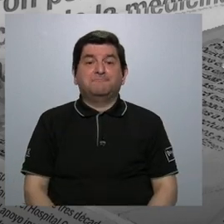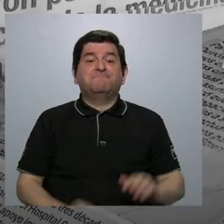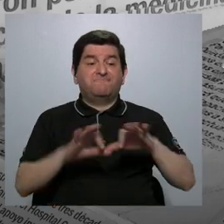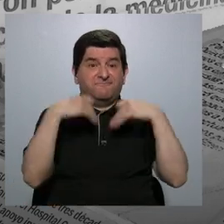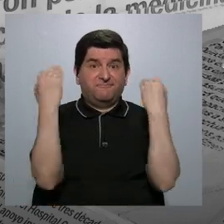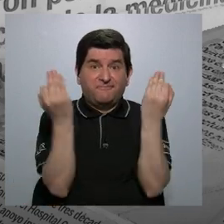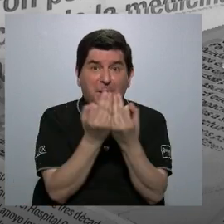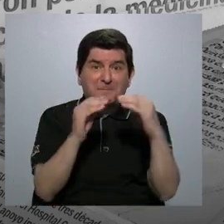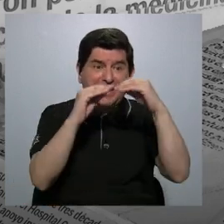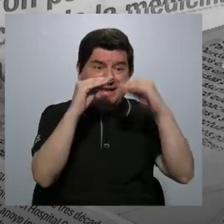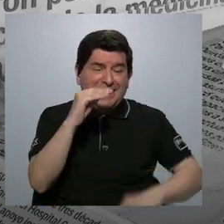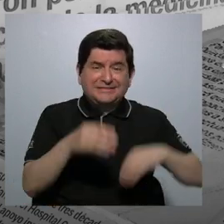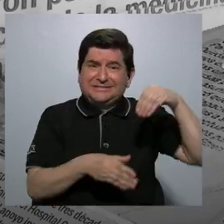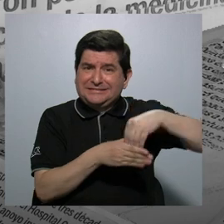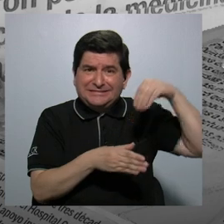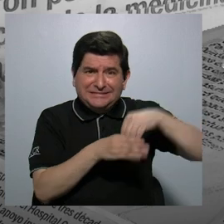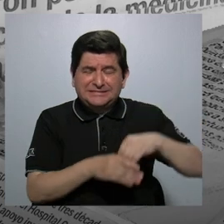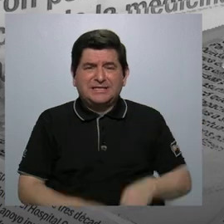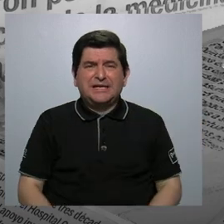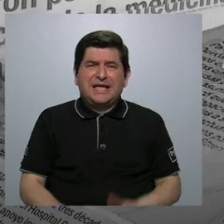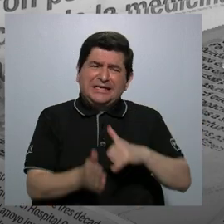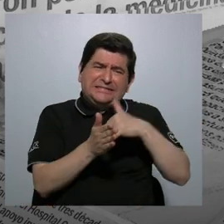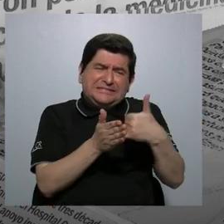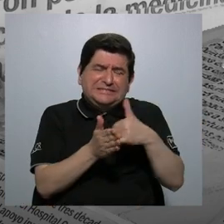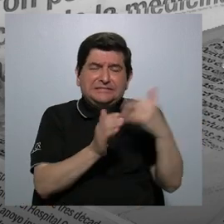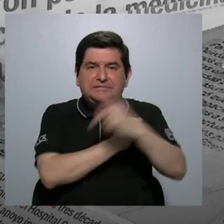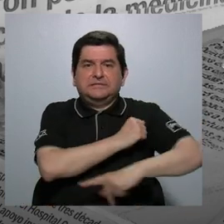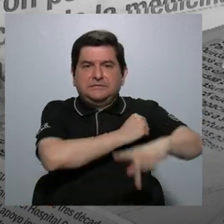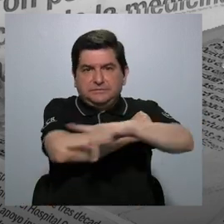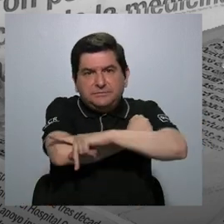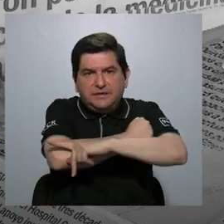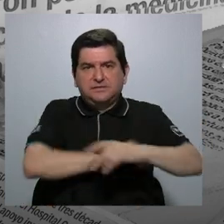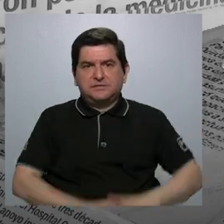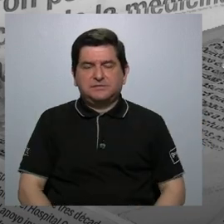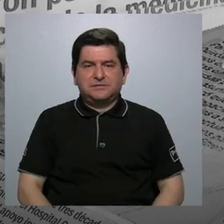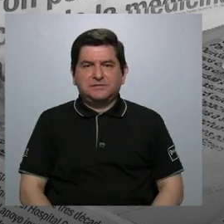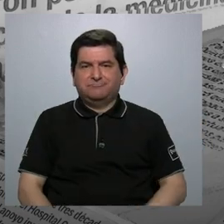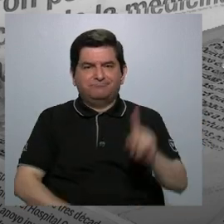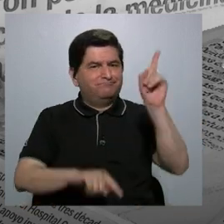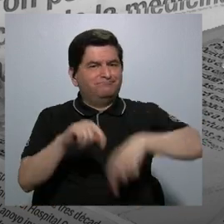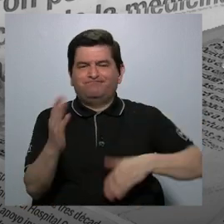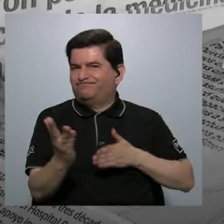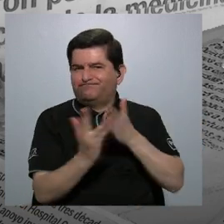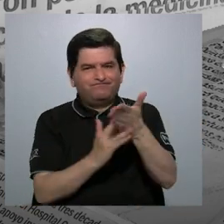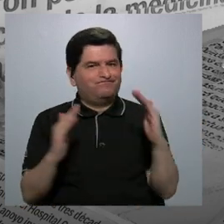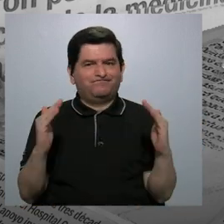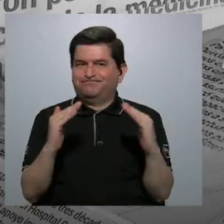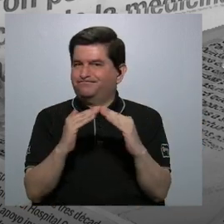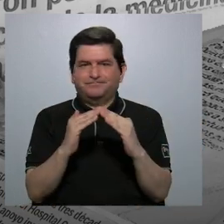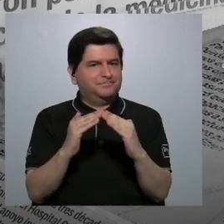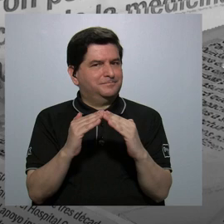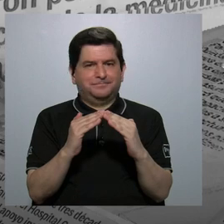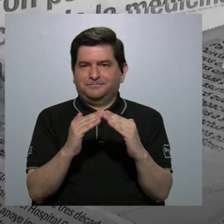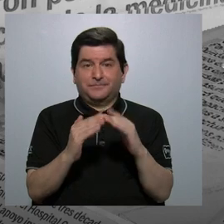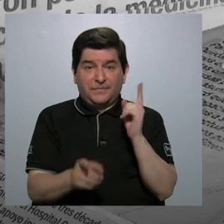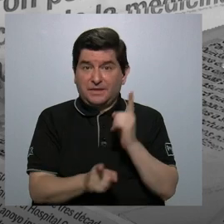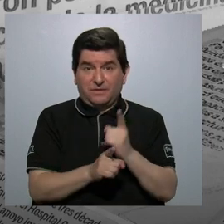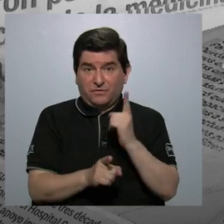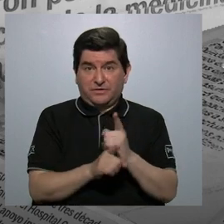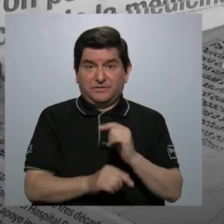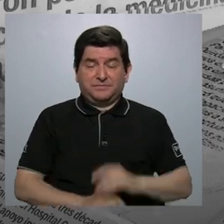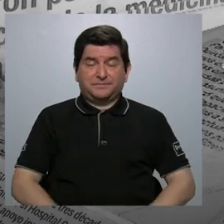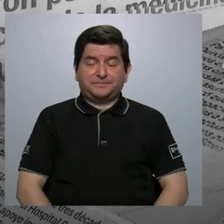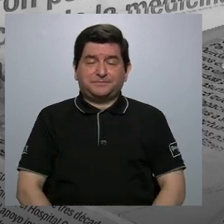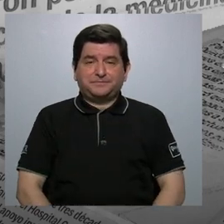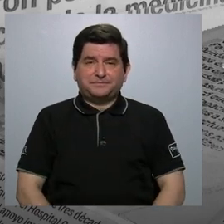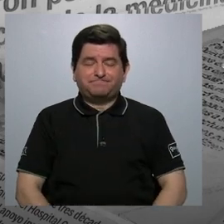familias de menos ingresos y las más vulnerables de nuestro país no tengan acceso a una vivienda adecuada.